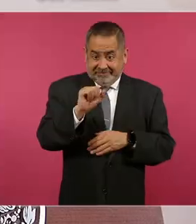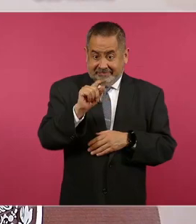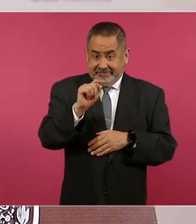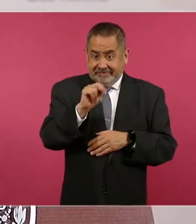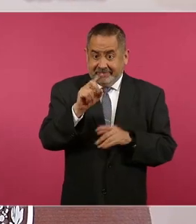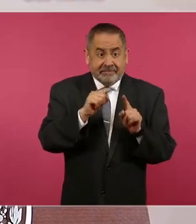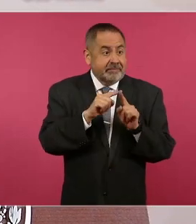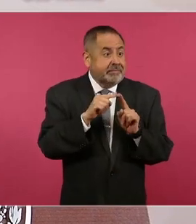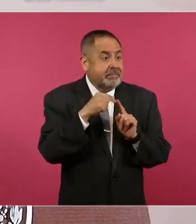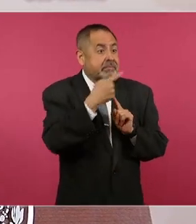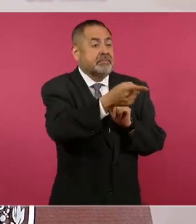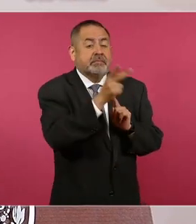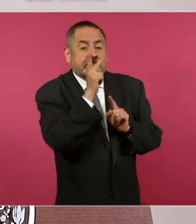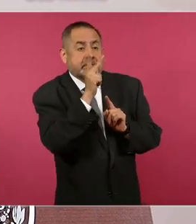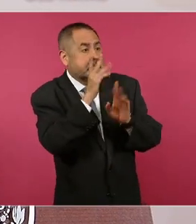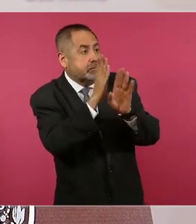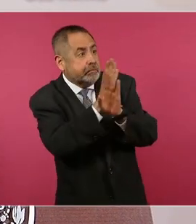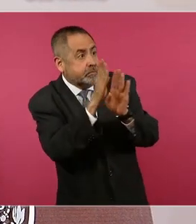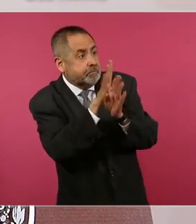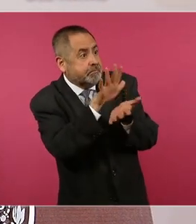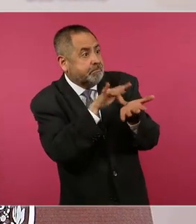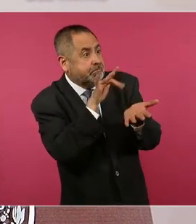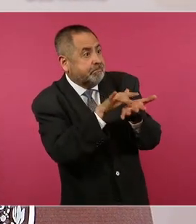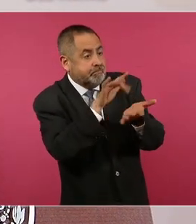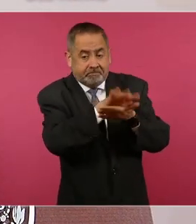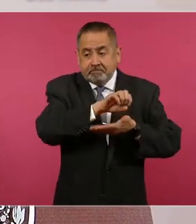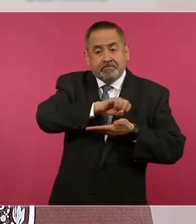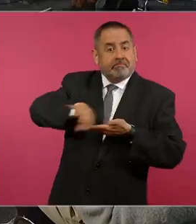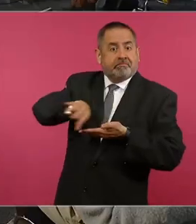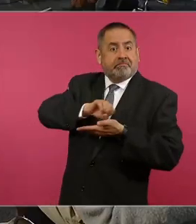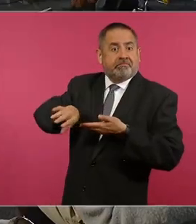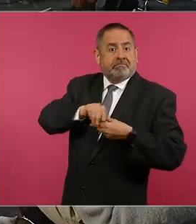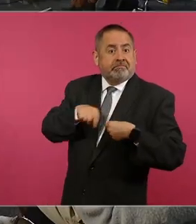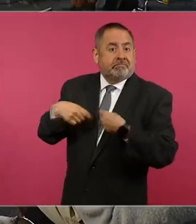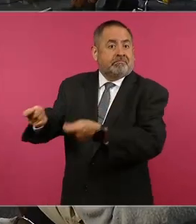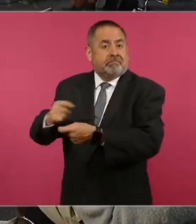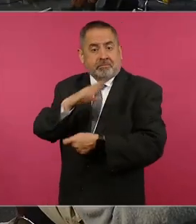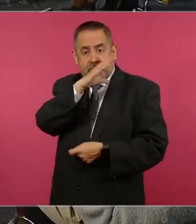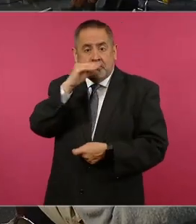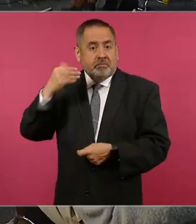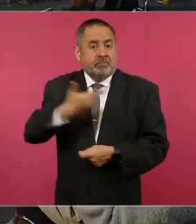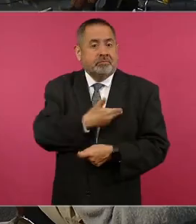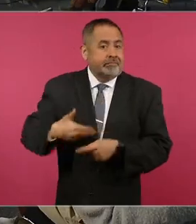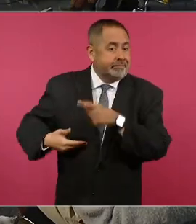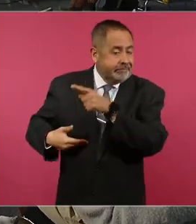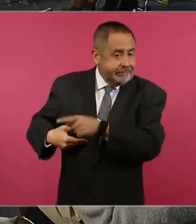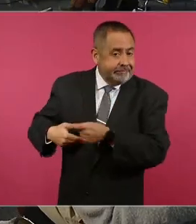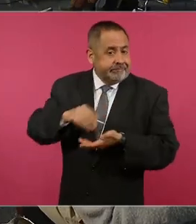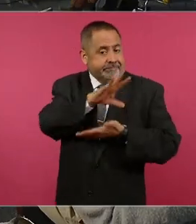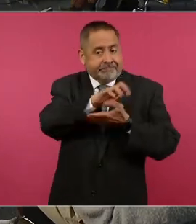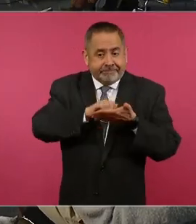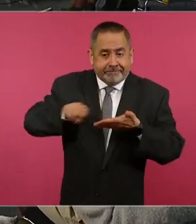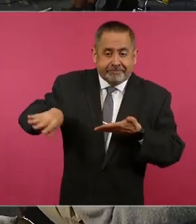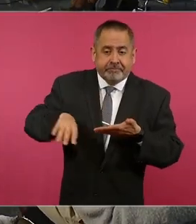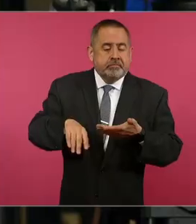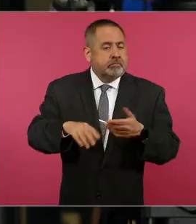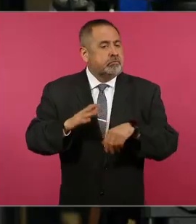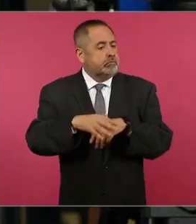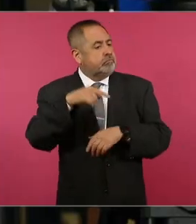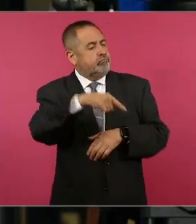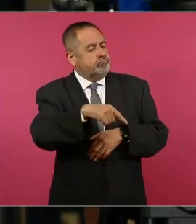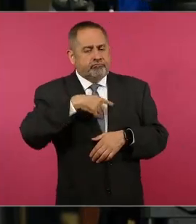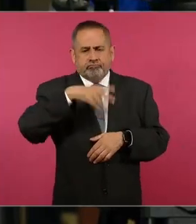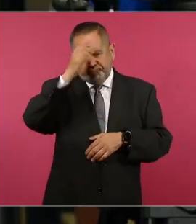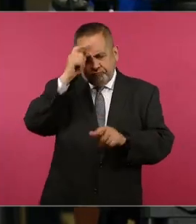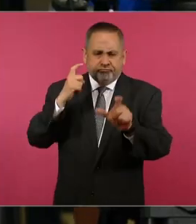información al régimen cubano y esto lo hacía porque pues estaba de acuerdo con